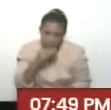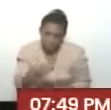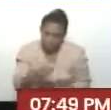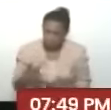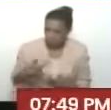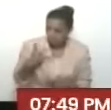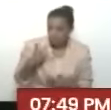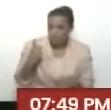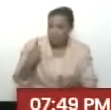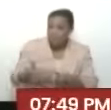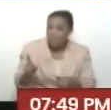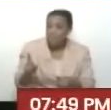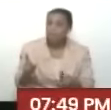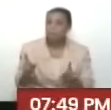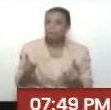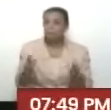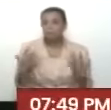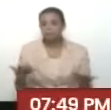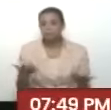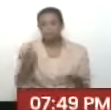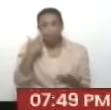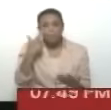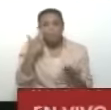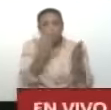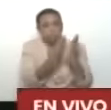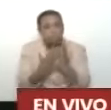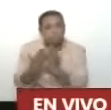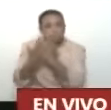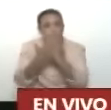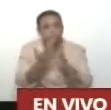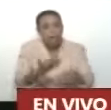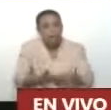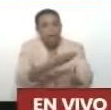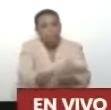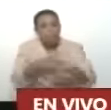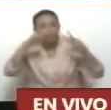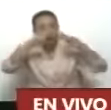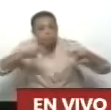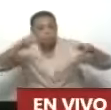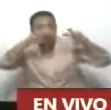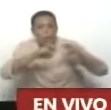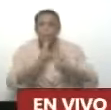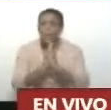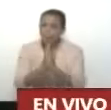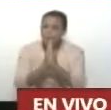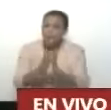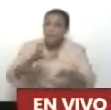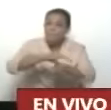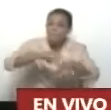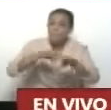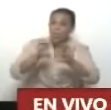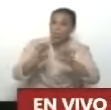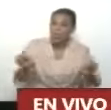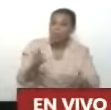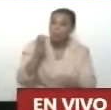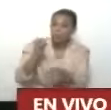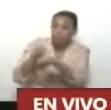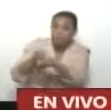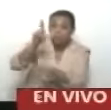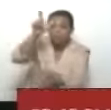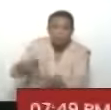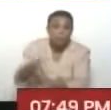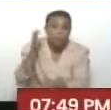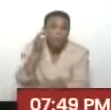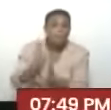Pero yo vengo estudiando el tema mucho. Y le vengo insistiendo a las ministras de Educación la